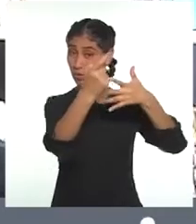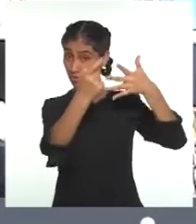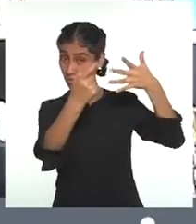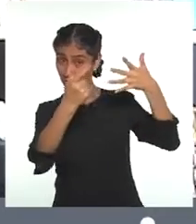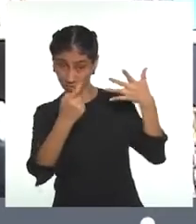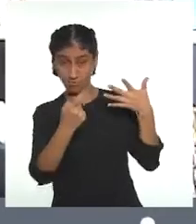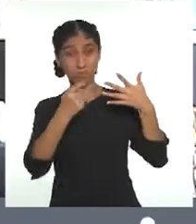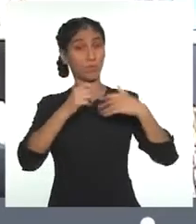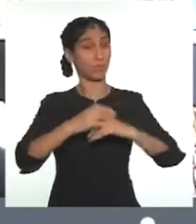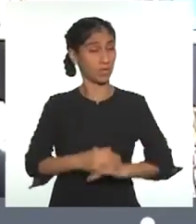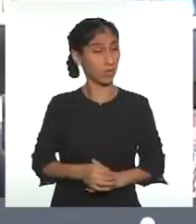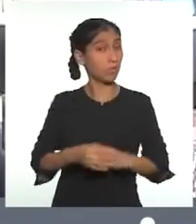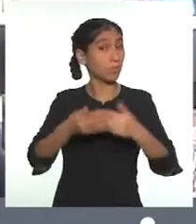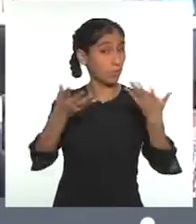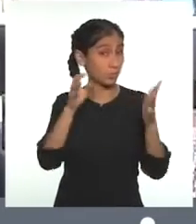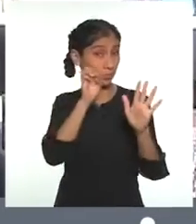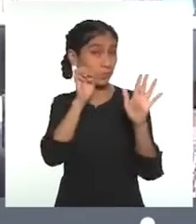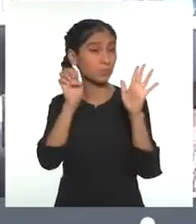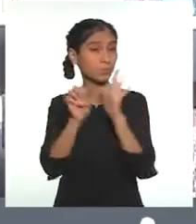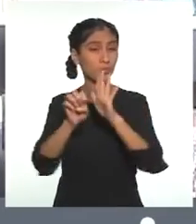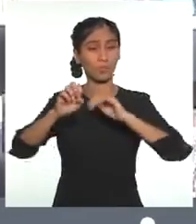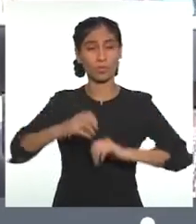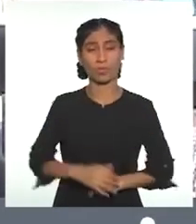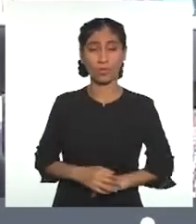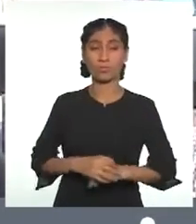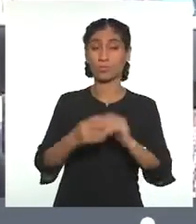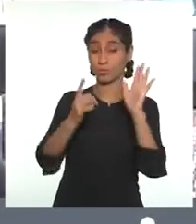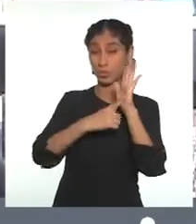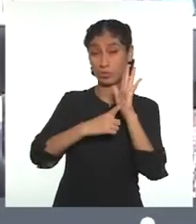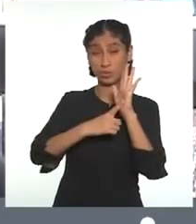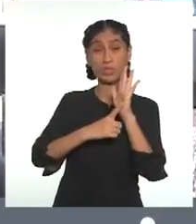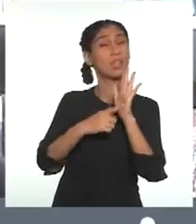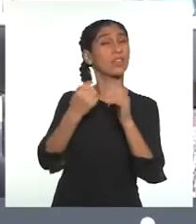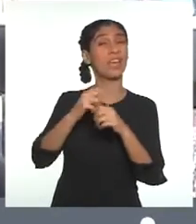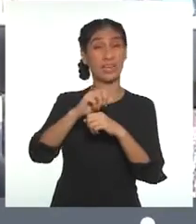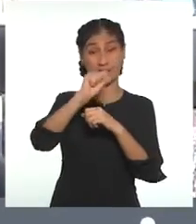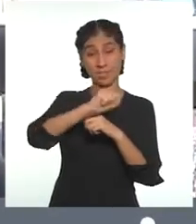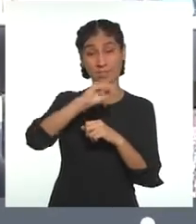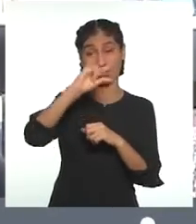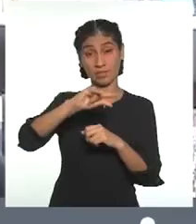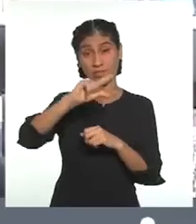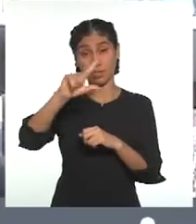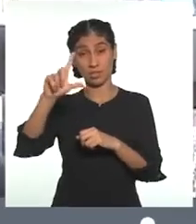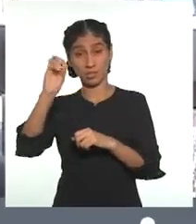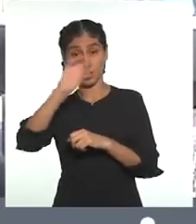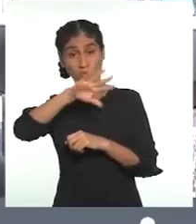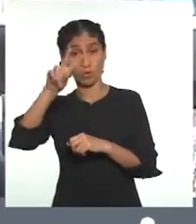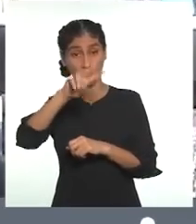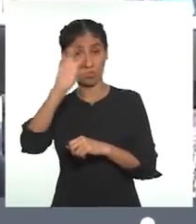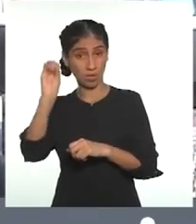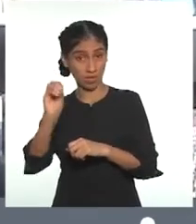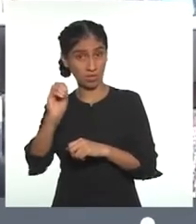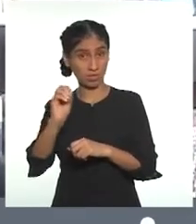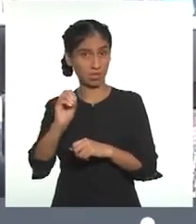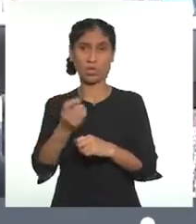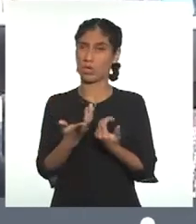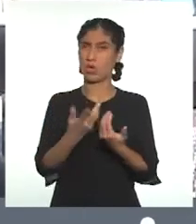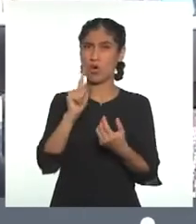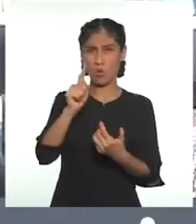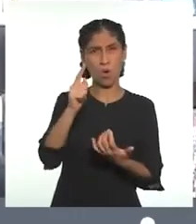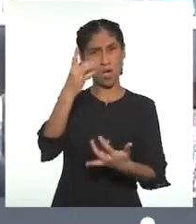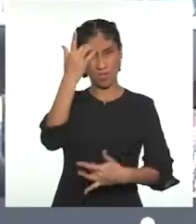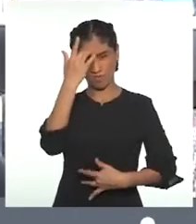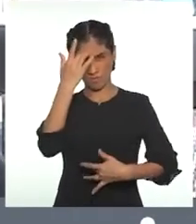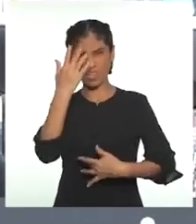adecuada infraestructura sanitaria. Pues por ejemplo, durante las 2 primeras décadas del siglo XX tuvimos una epidemia de